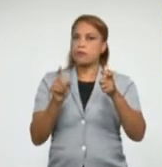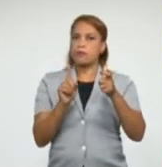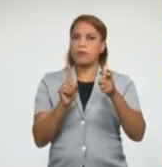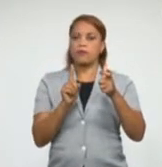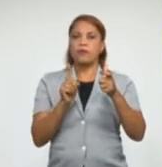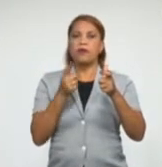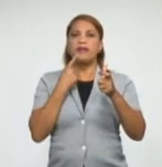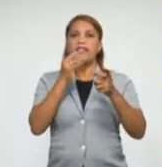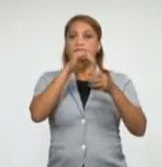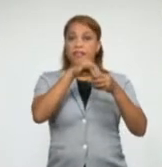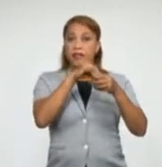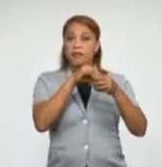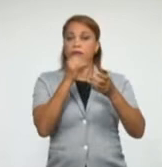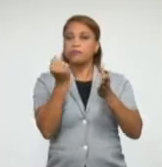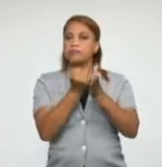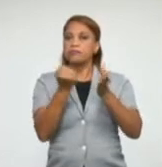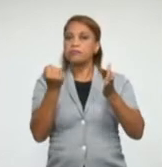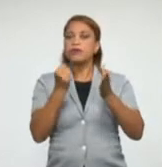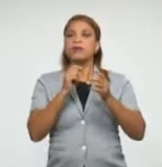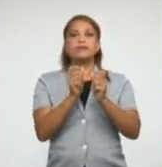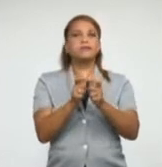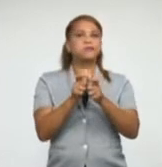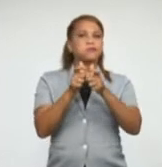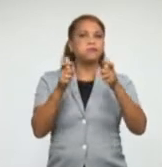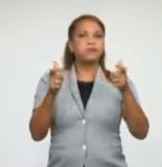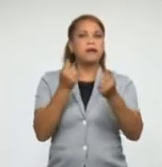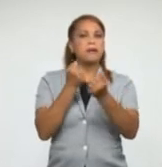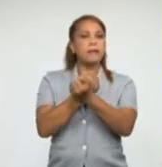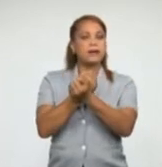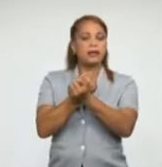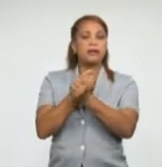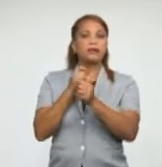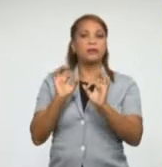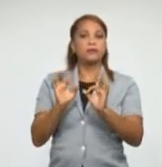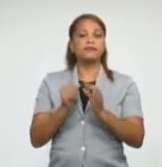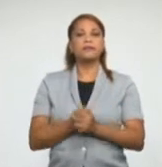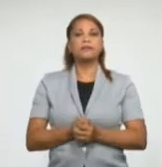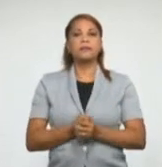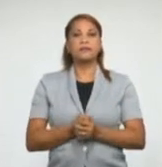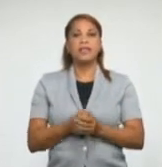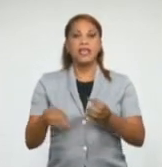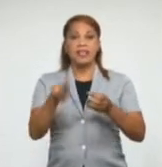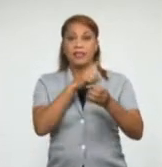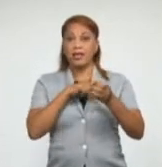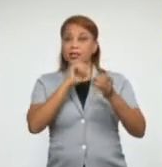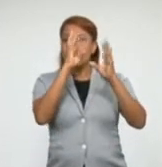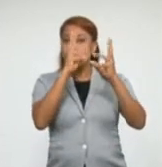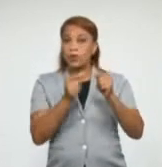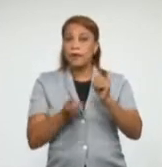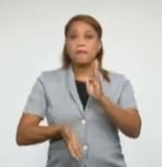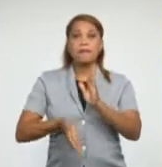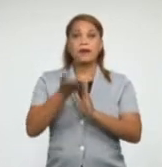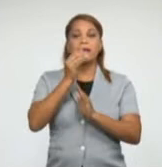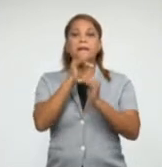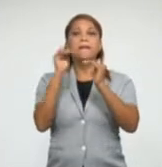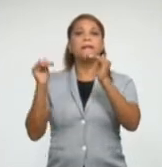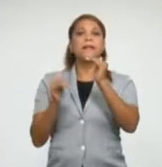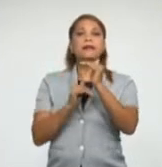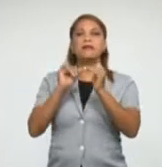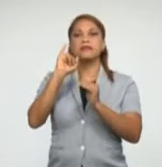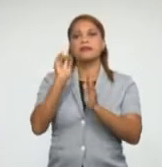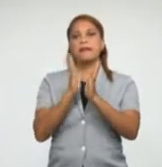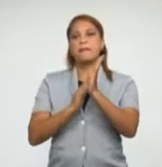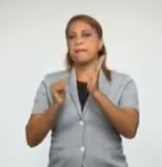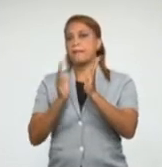lactantes confirmados se incrementa la vulnerabilidad, porque de eso es la mayor cifra de lactantes menores de 6